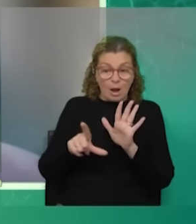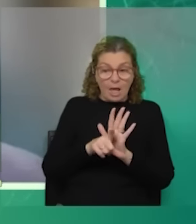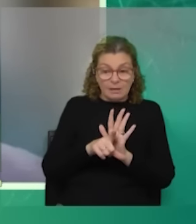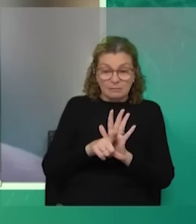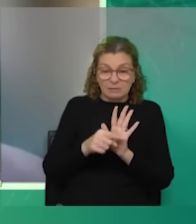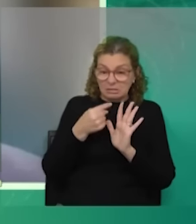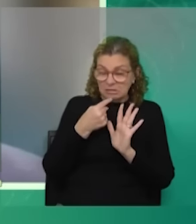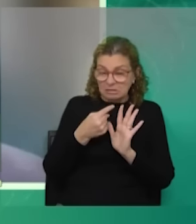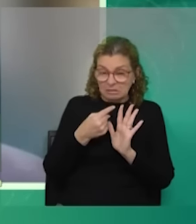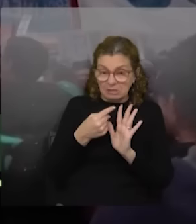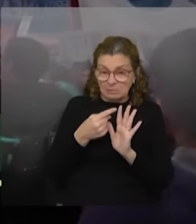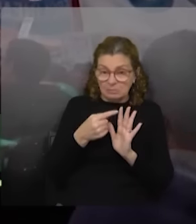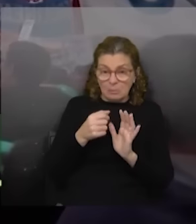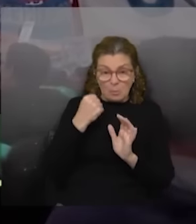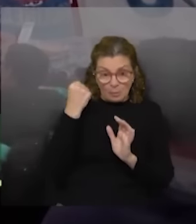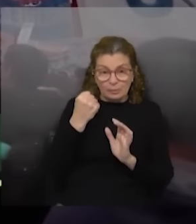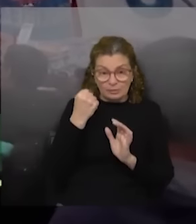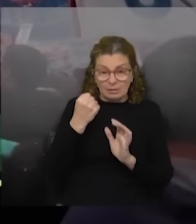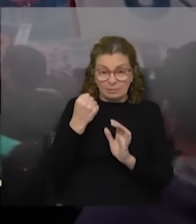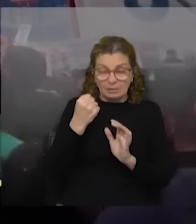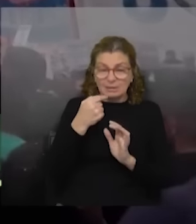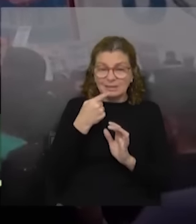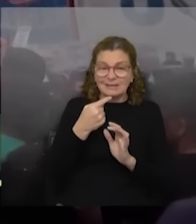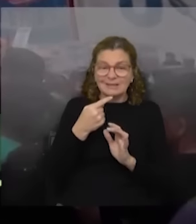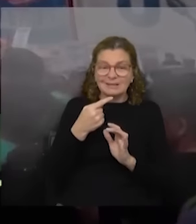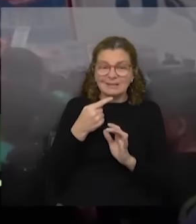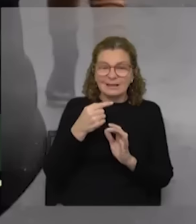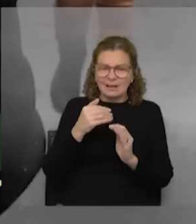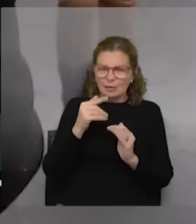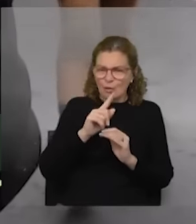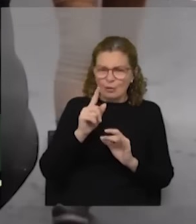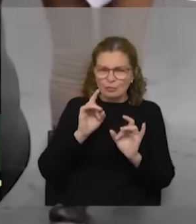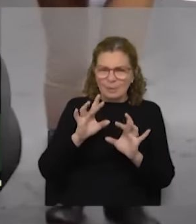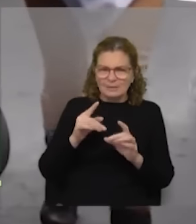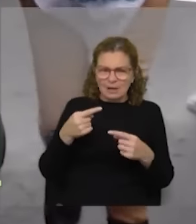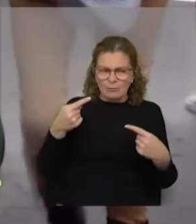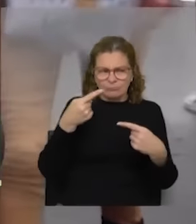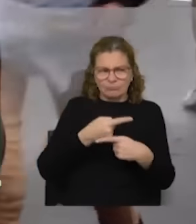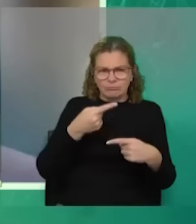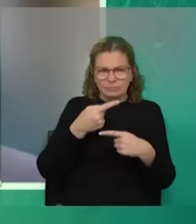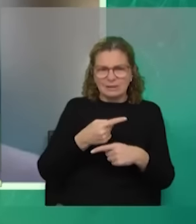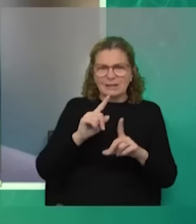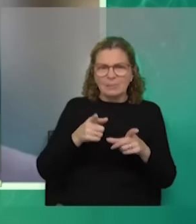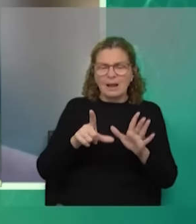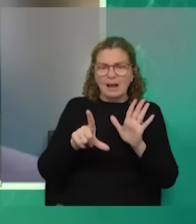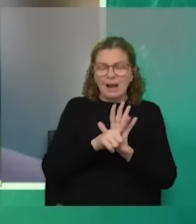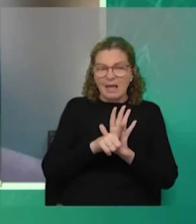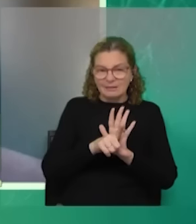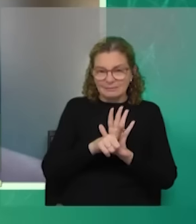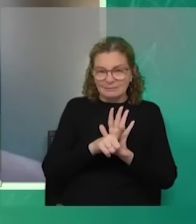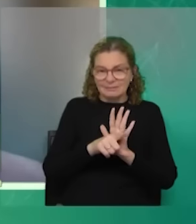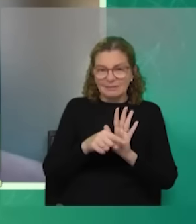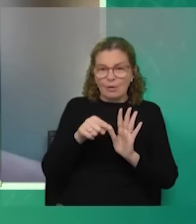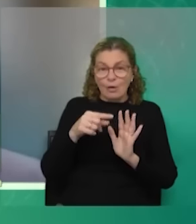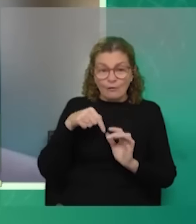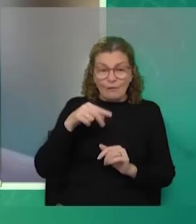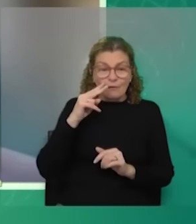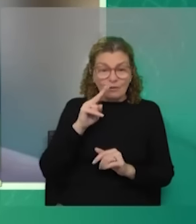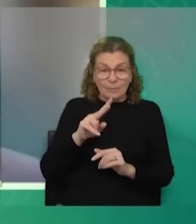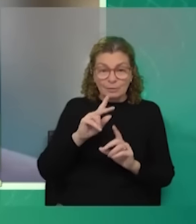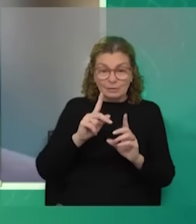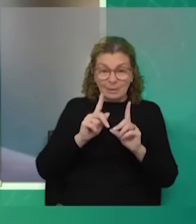eh suma graves Desde correpi señalan que la escalada no es solo represiva sino también legal y hoy en día vemos que además de